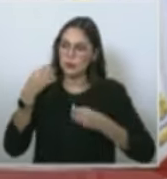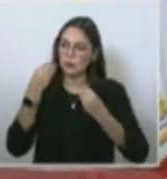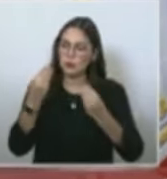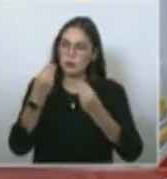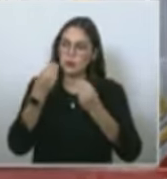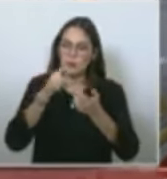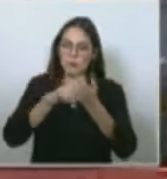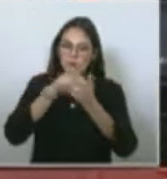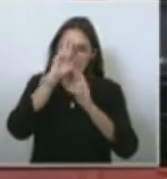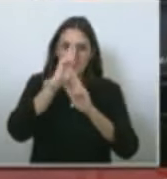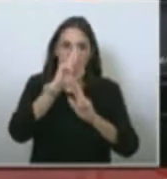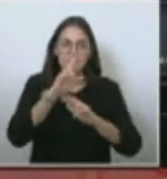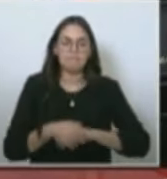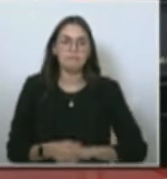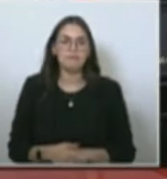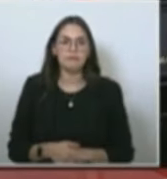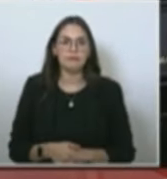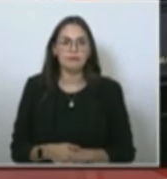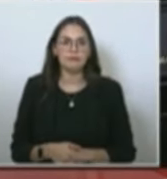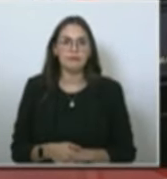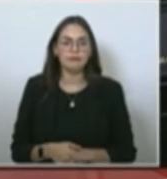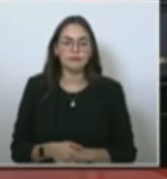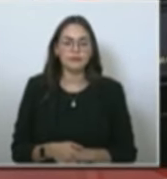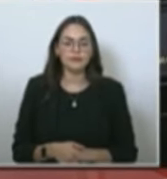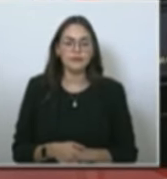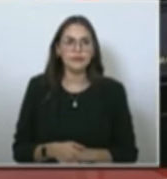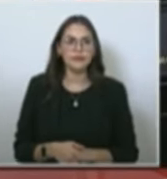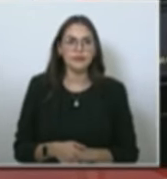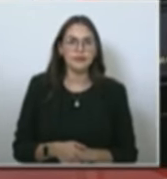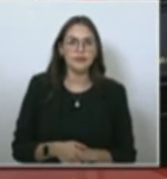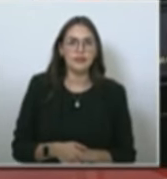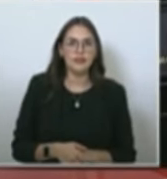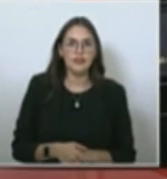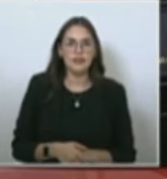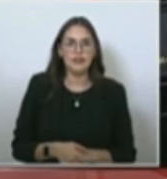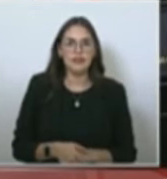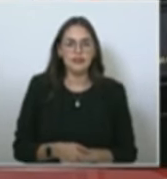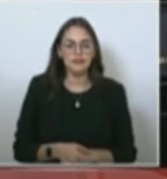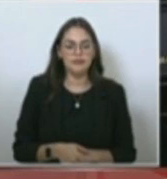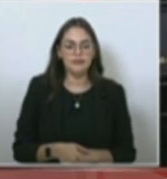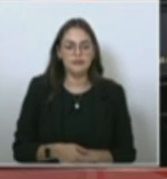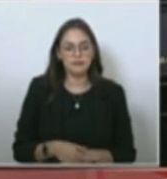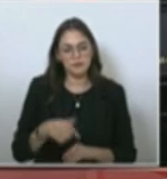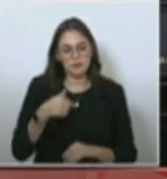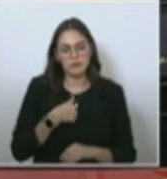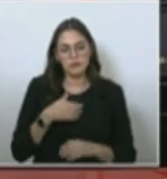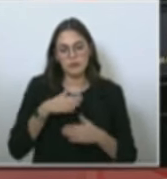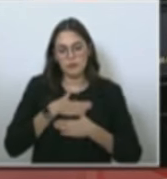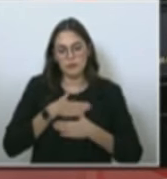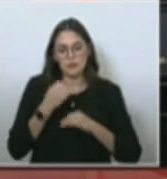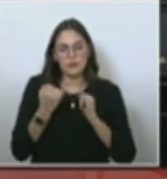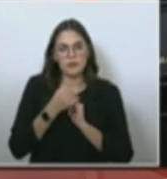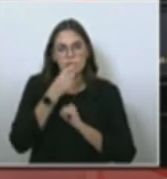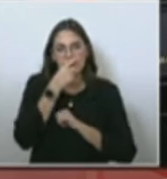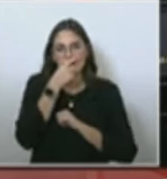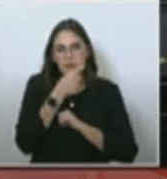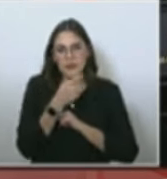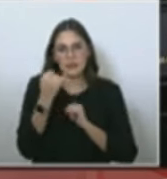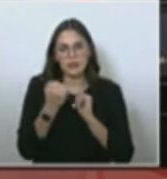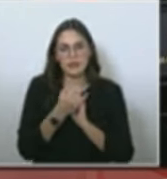Me parece también muy importante mencionar que mi madre recibió